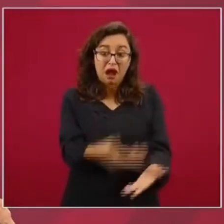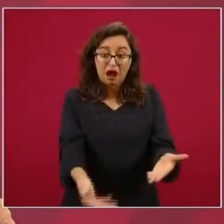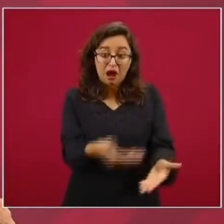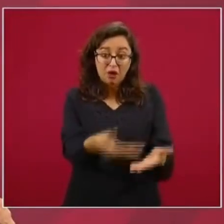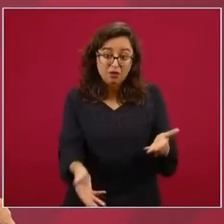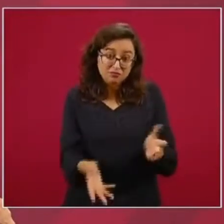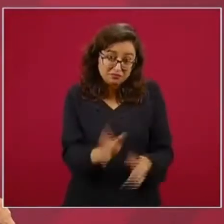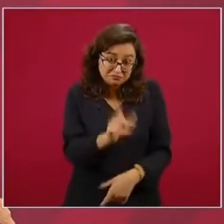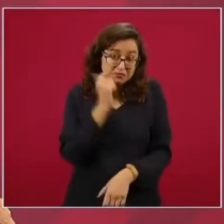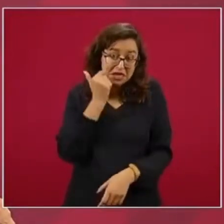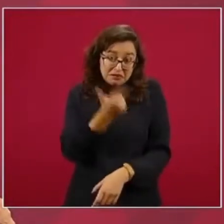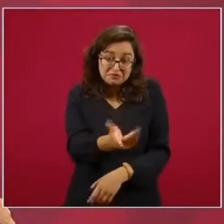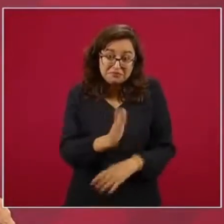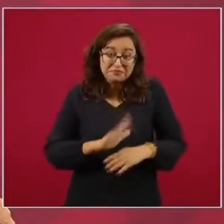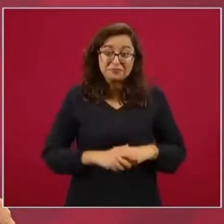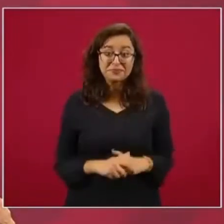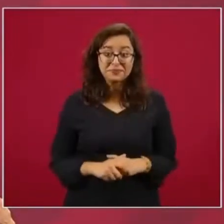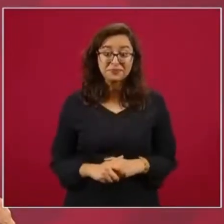que estás planteando.